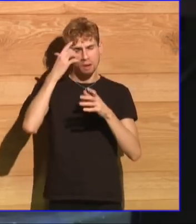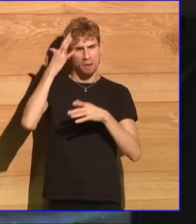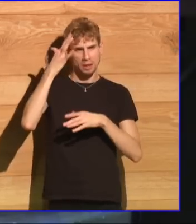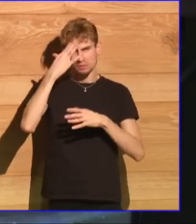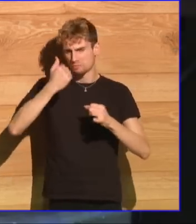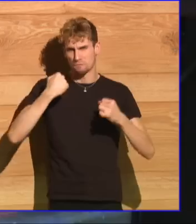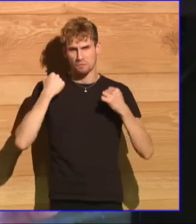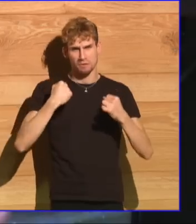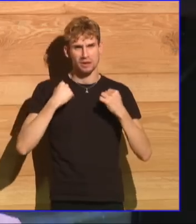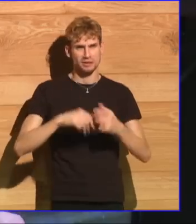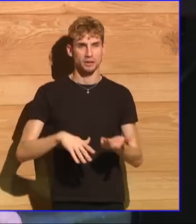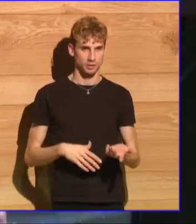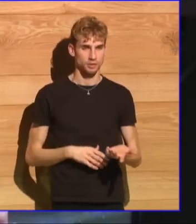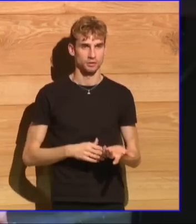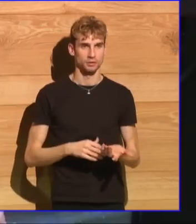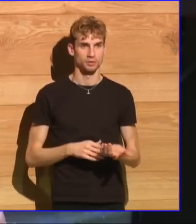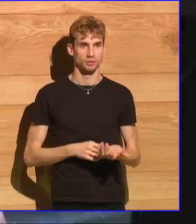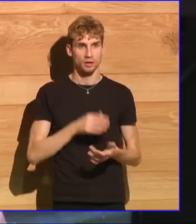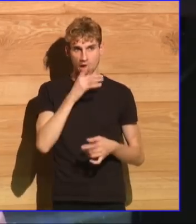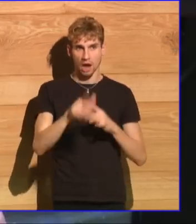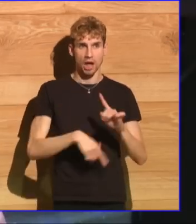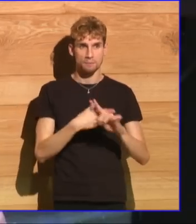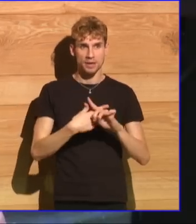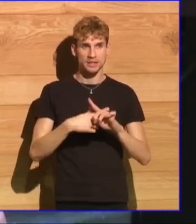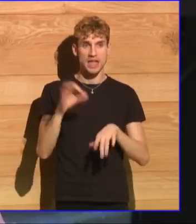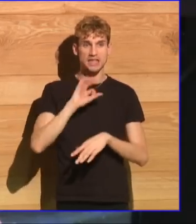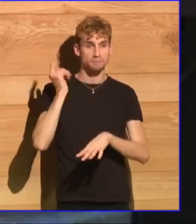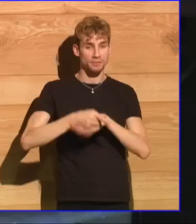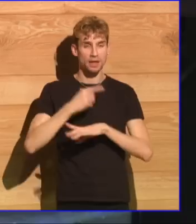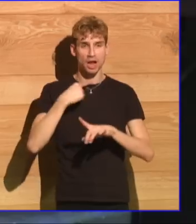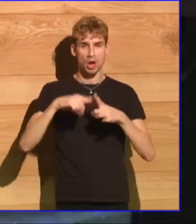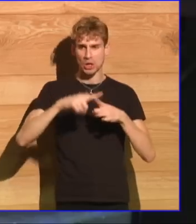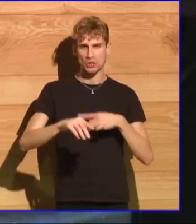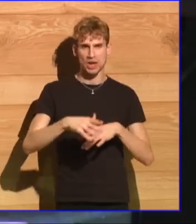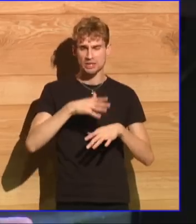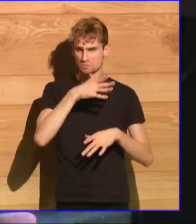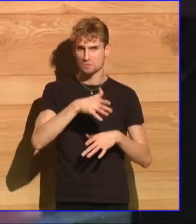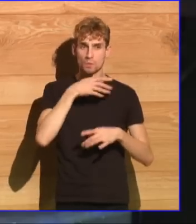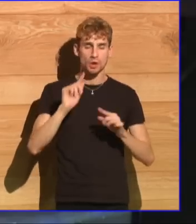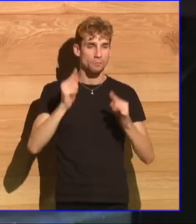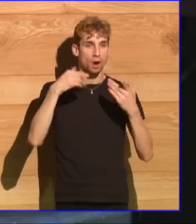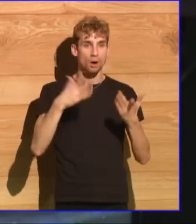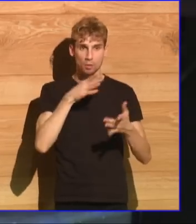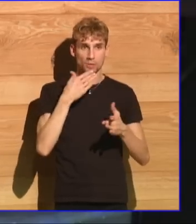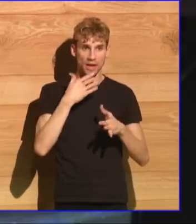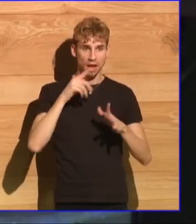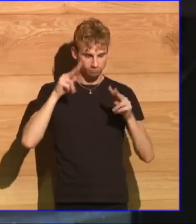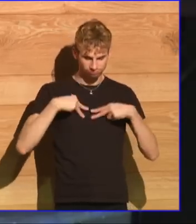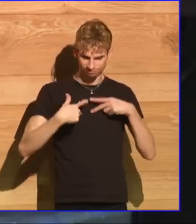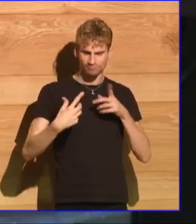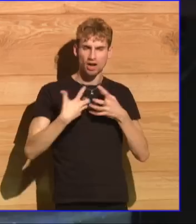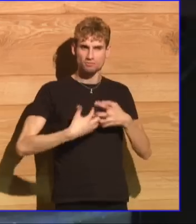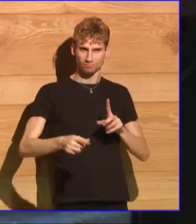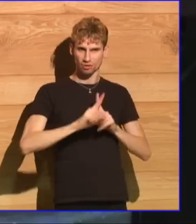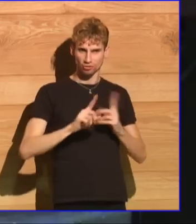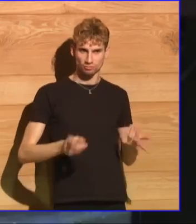¿eh? Porque es lo más impresionante de Spielberg en el fondo, por eso lucha contra sí mismo en cierto sentido,